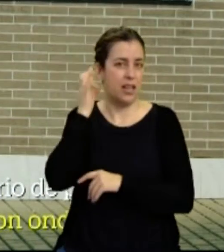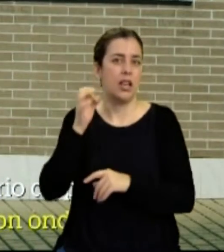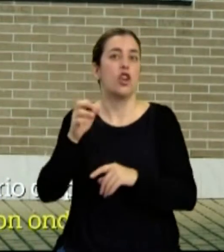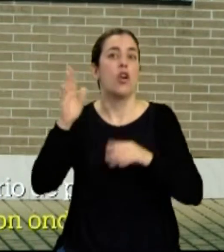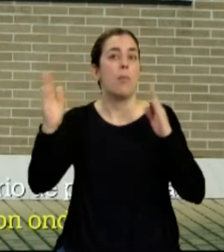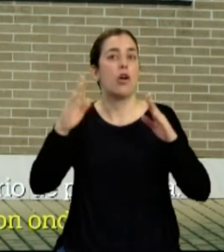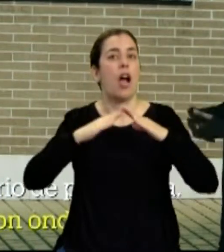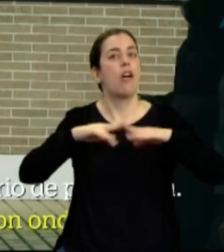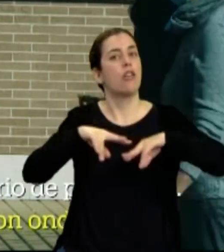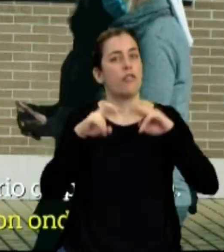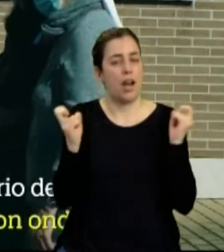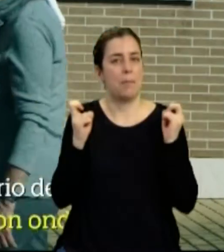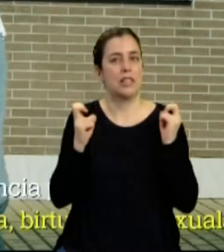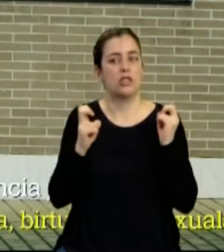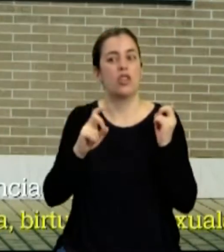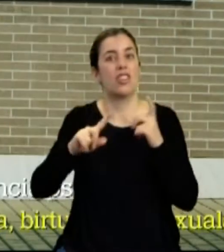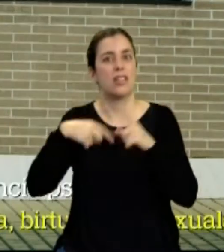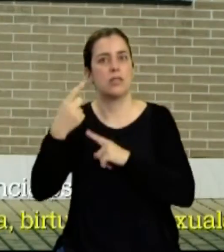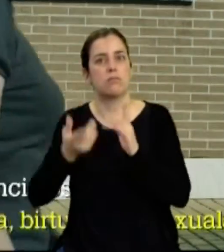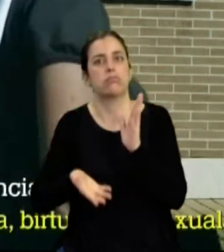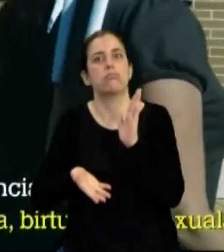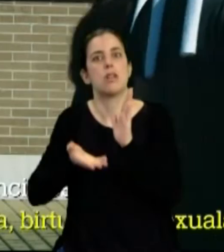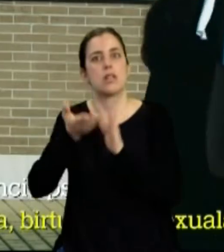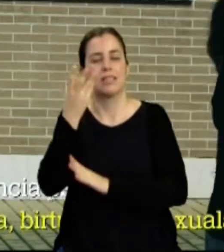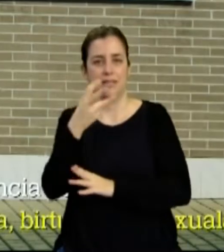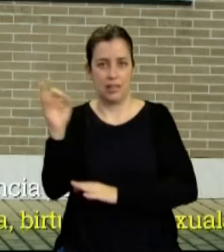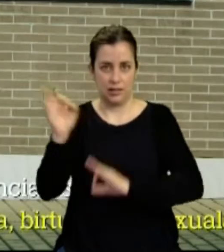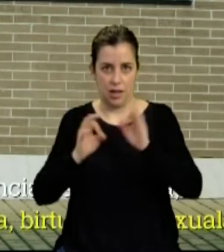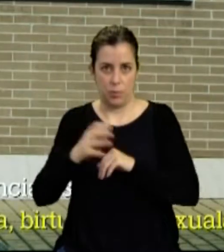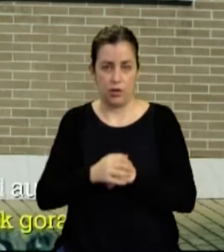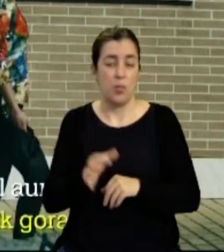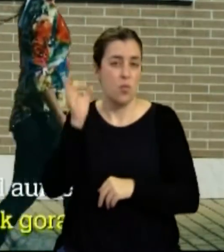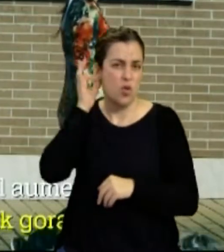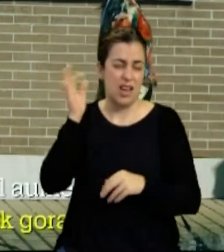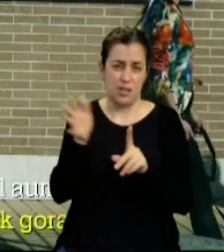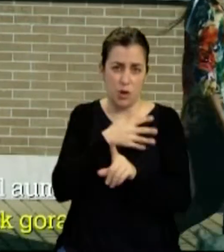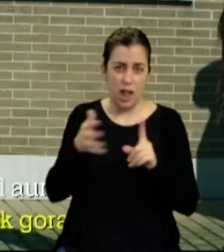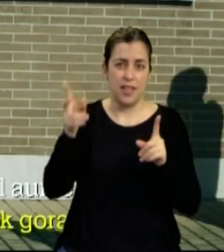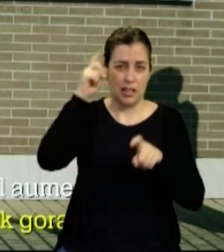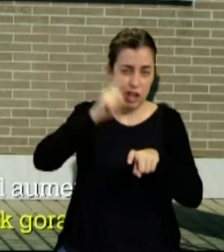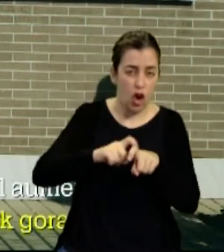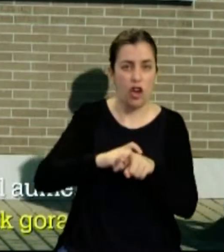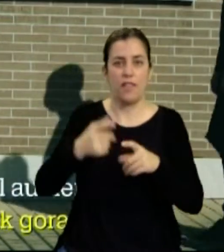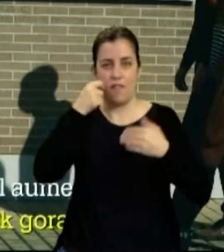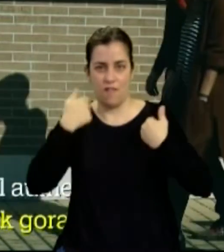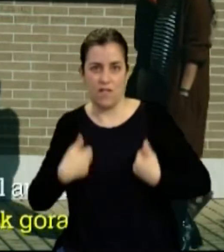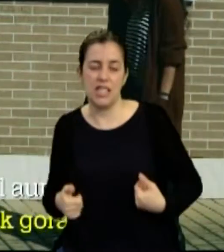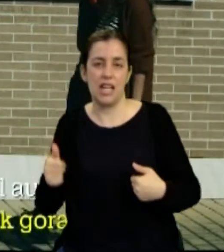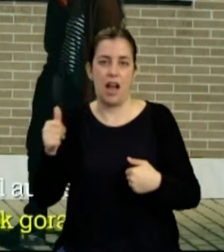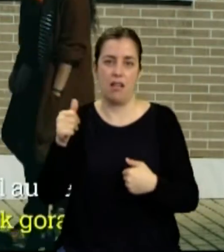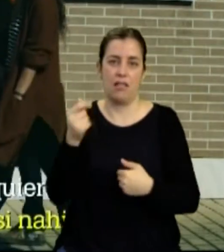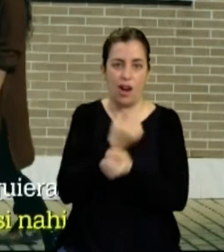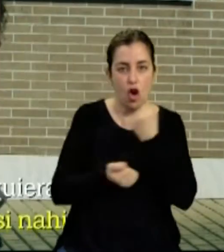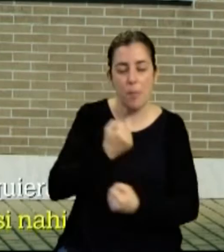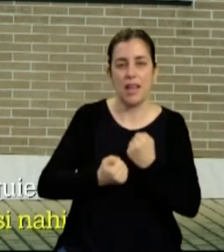el confinamiento domiciliario de primavera. El número de mujeres que sufren violencia psicológica, física, económica, virtual y sexual